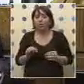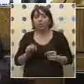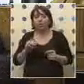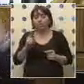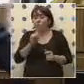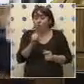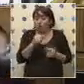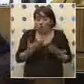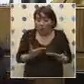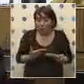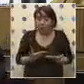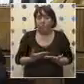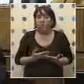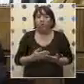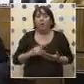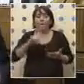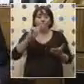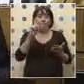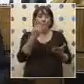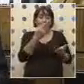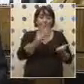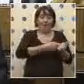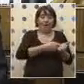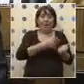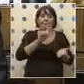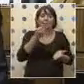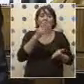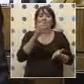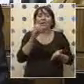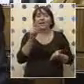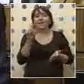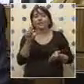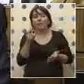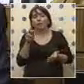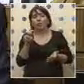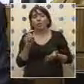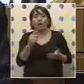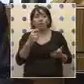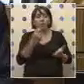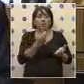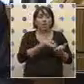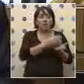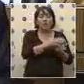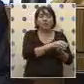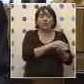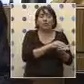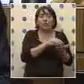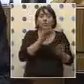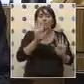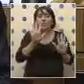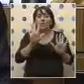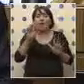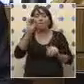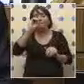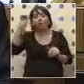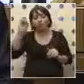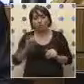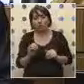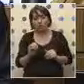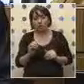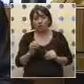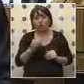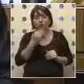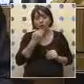Y se paga al menos en la primera categoría. Segundo, la tasa de retención del 10%. Obviamente esa tasa de retención también